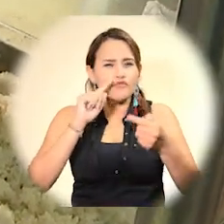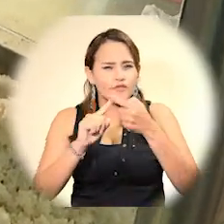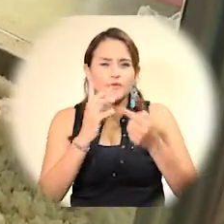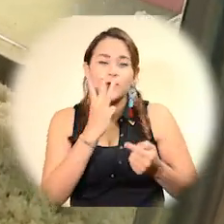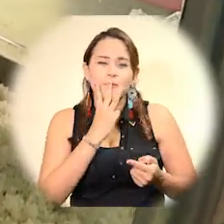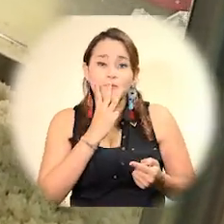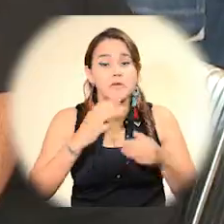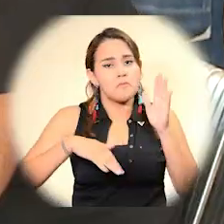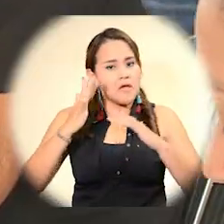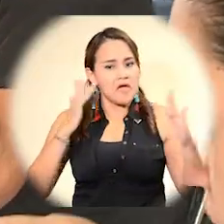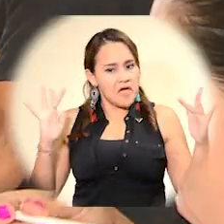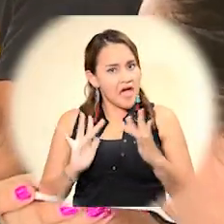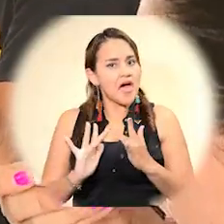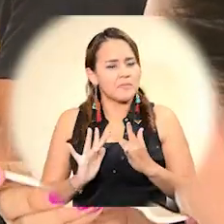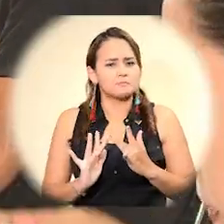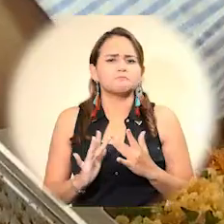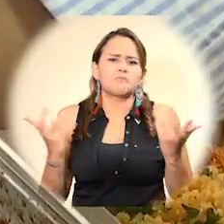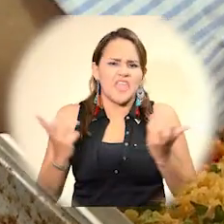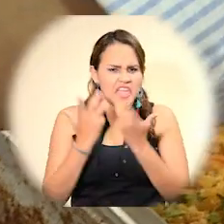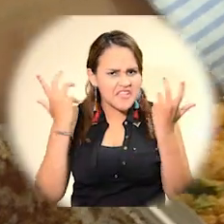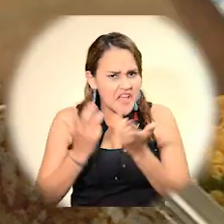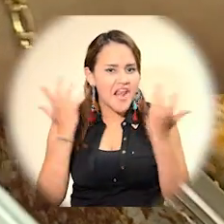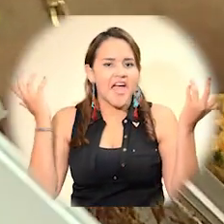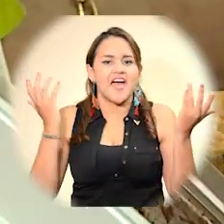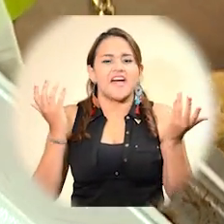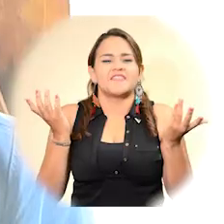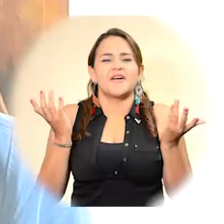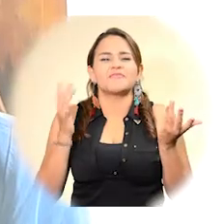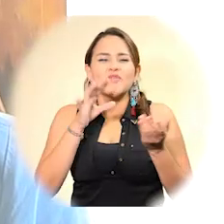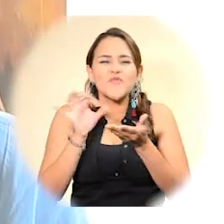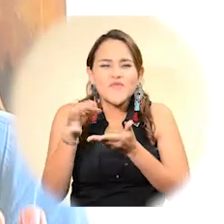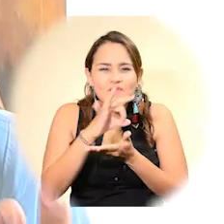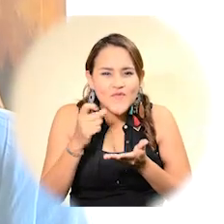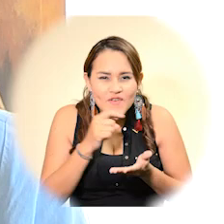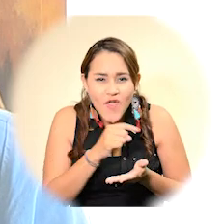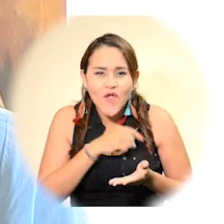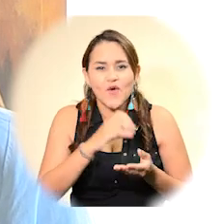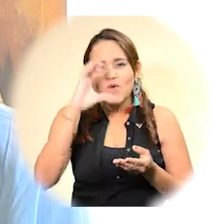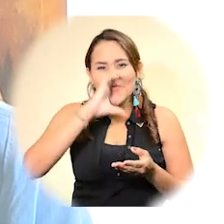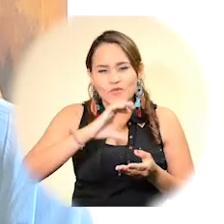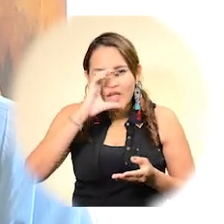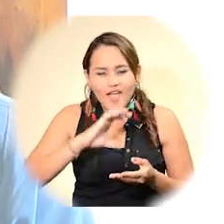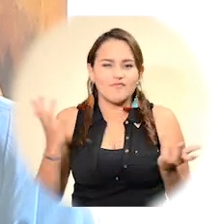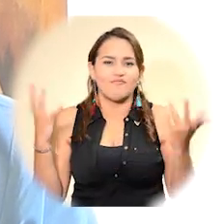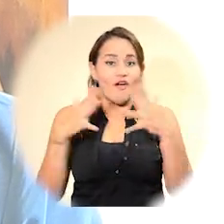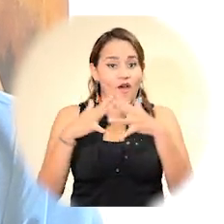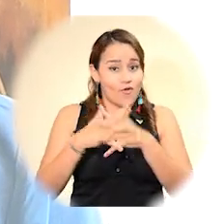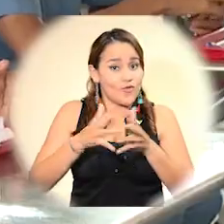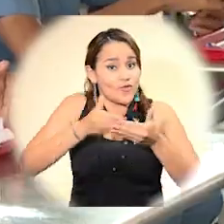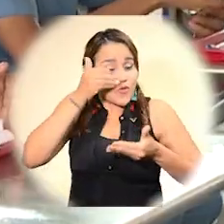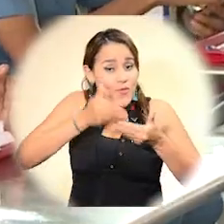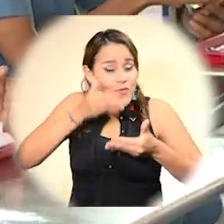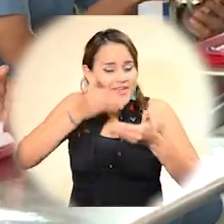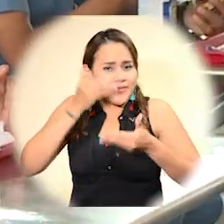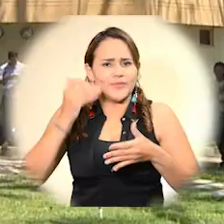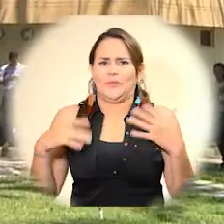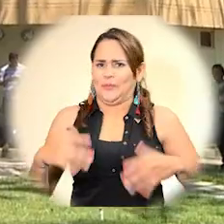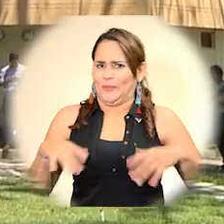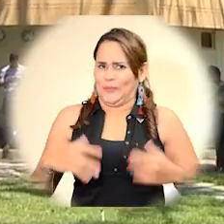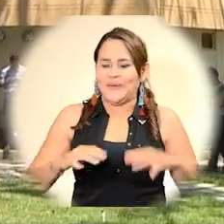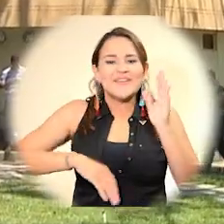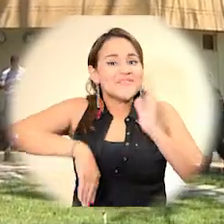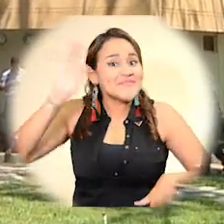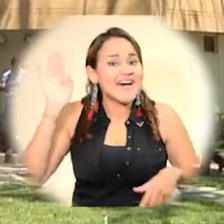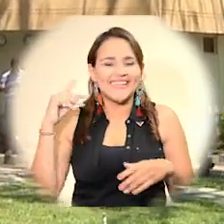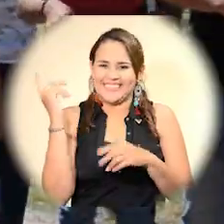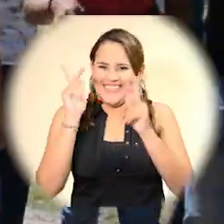Los almuerzos que dan aquí están balanceados. Ensalada, frijoles, cerdo, arroz y sopa,